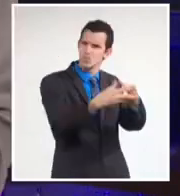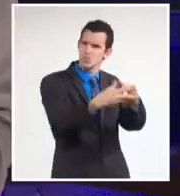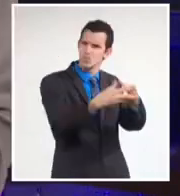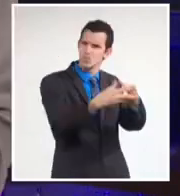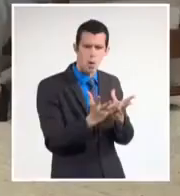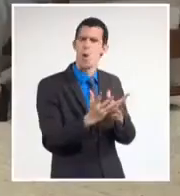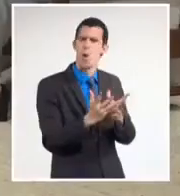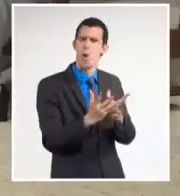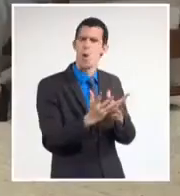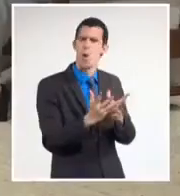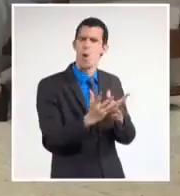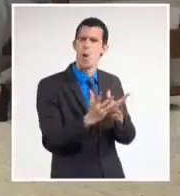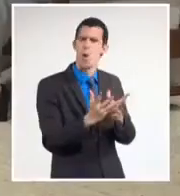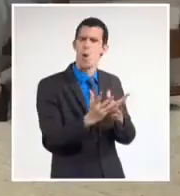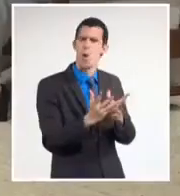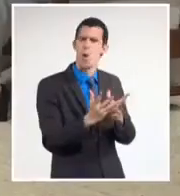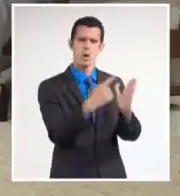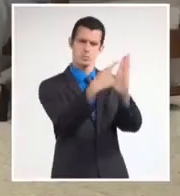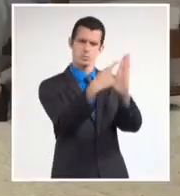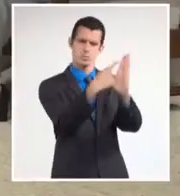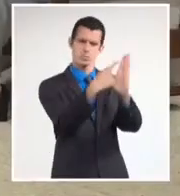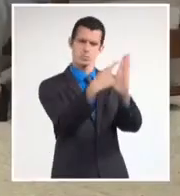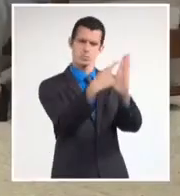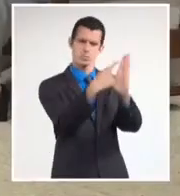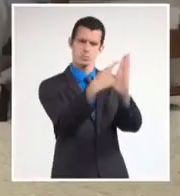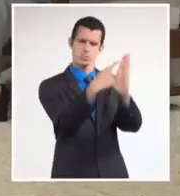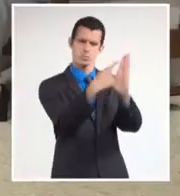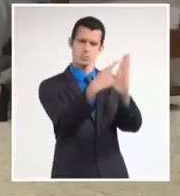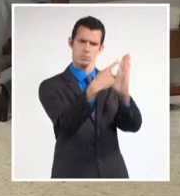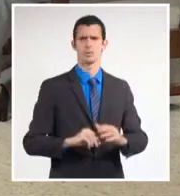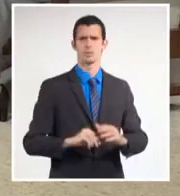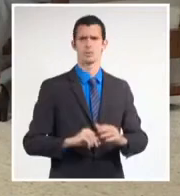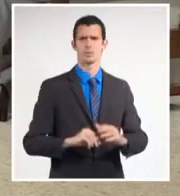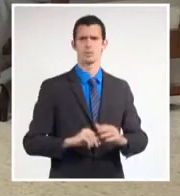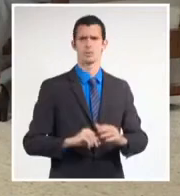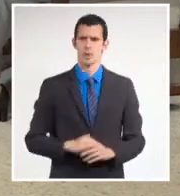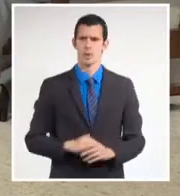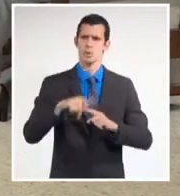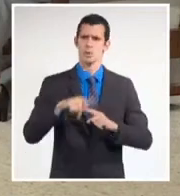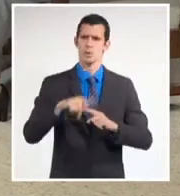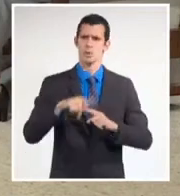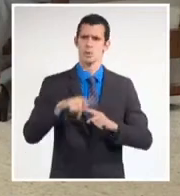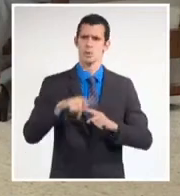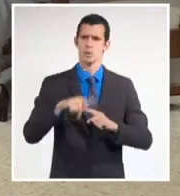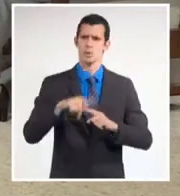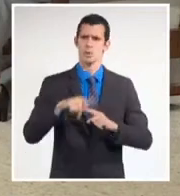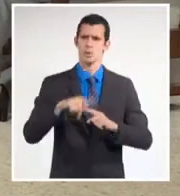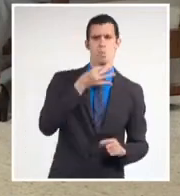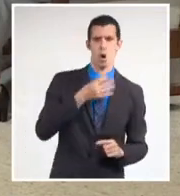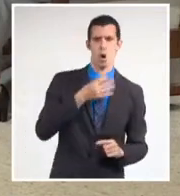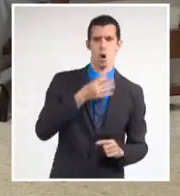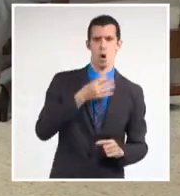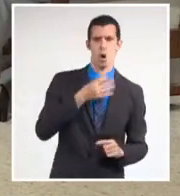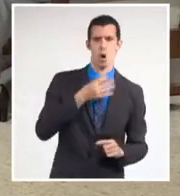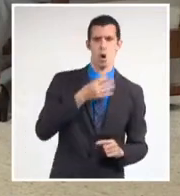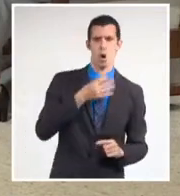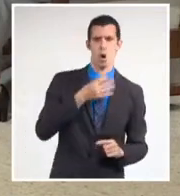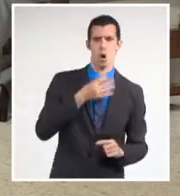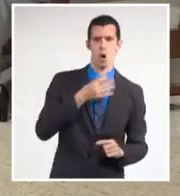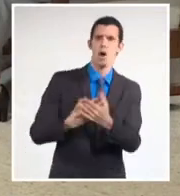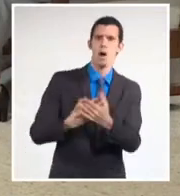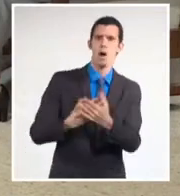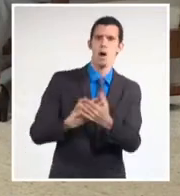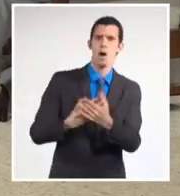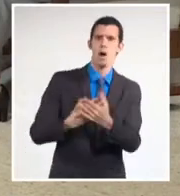la atención a aquellas personas y comunidades vulnerables y cómo sostener eso también en el